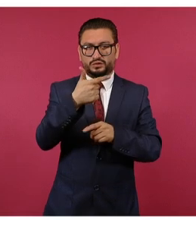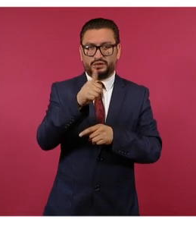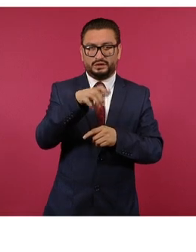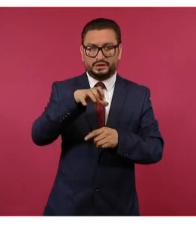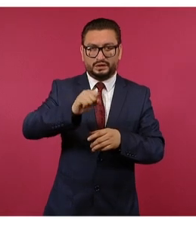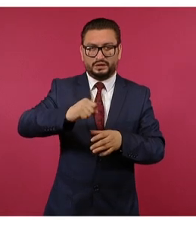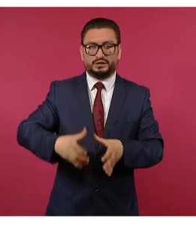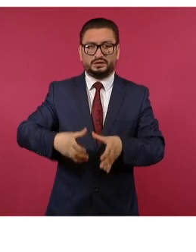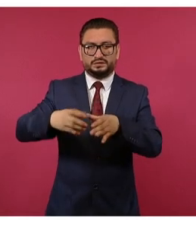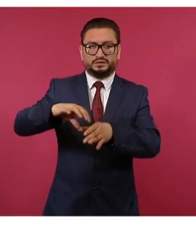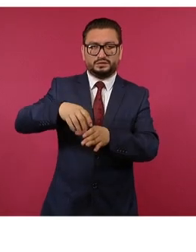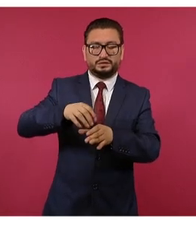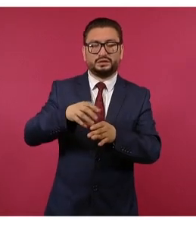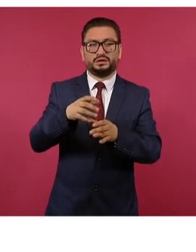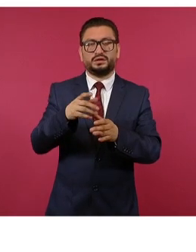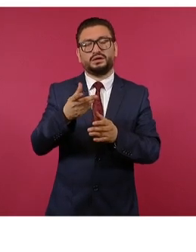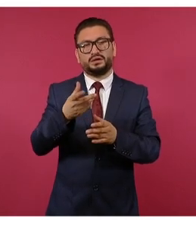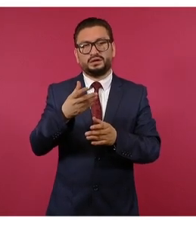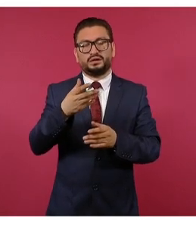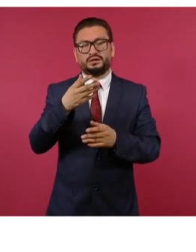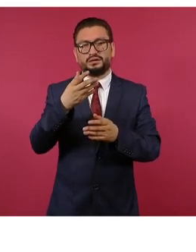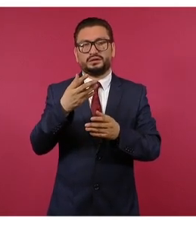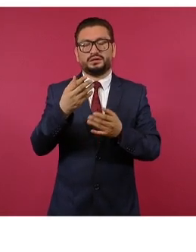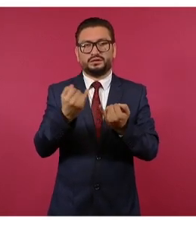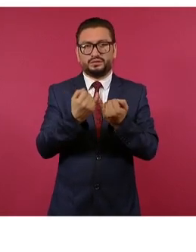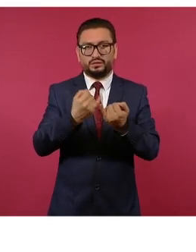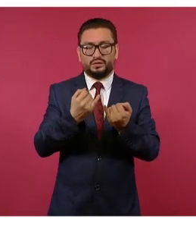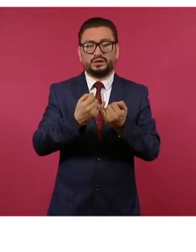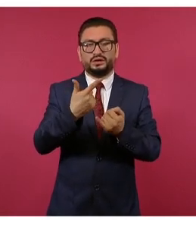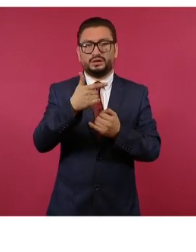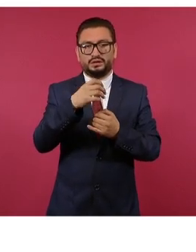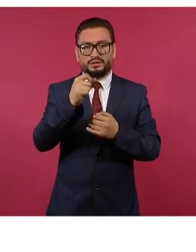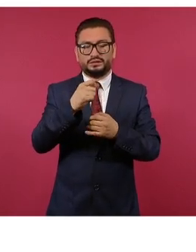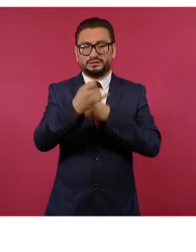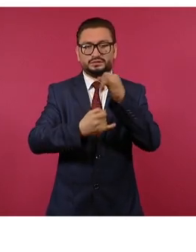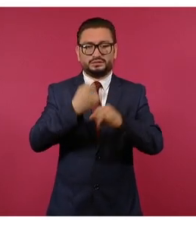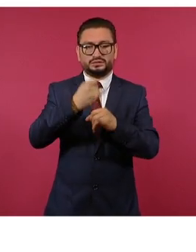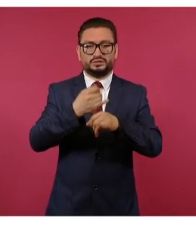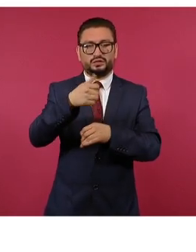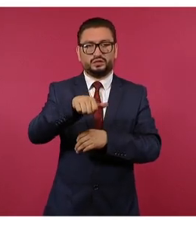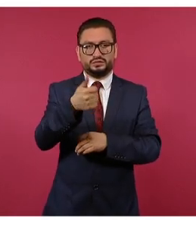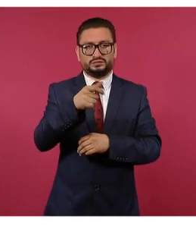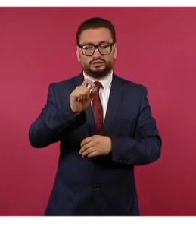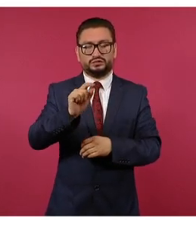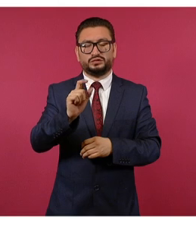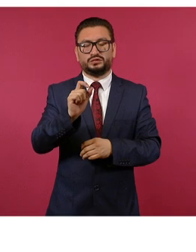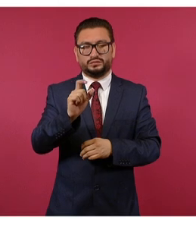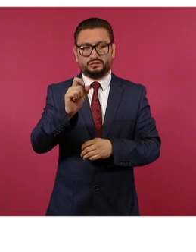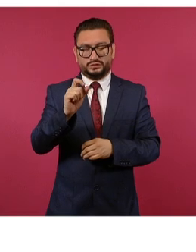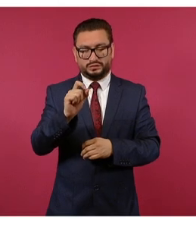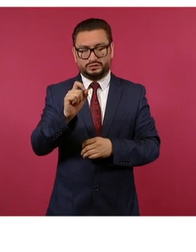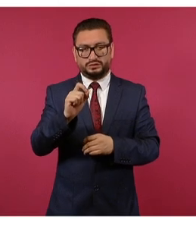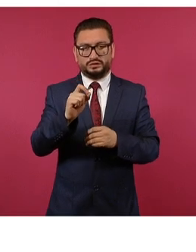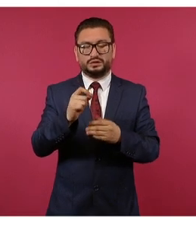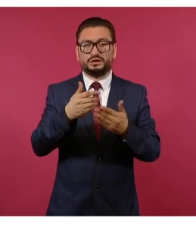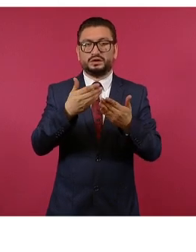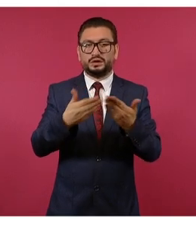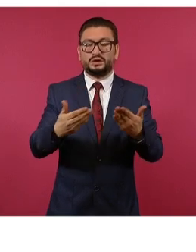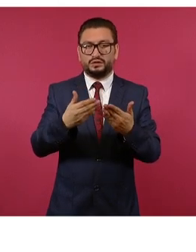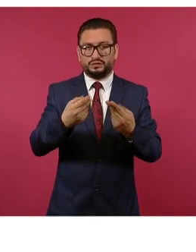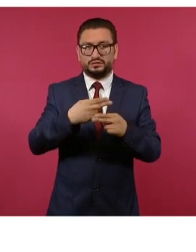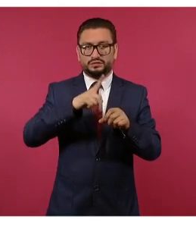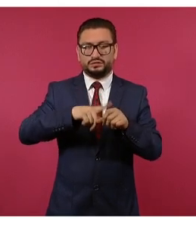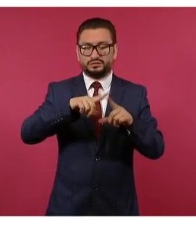que se vende por litro, el referente internacional lo tuvimos en 11 pesos con 20 centavos y en el caso del